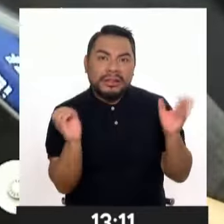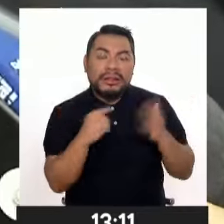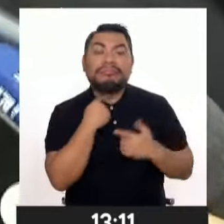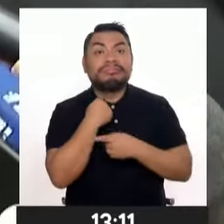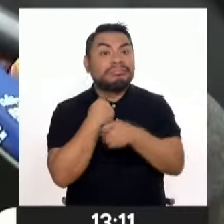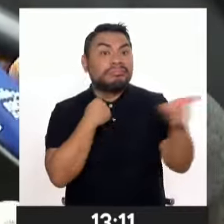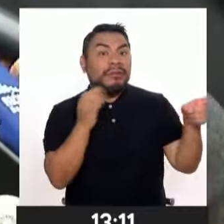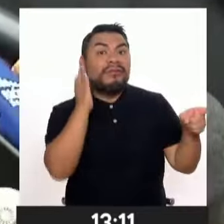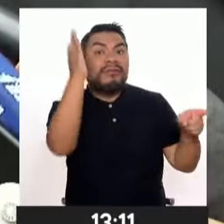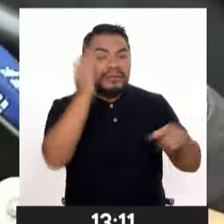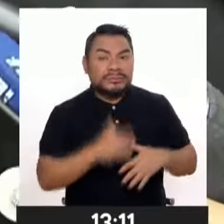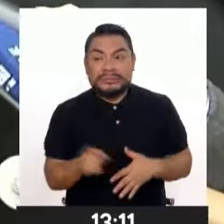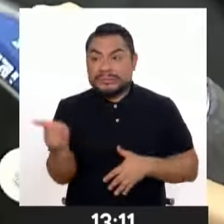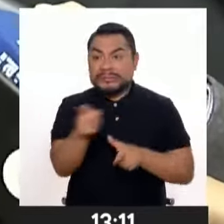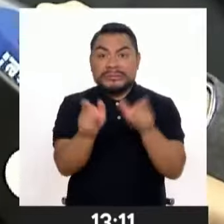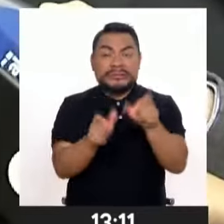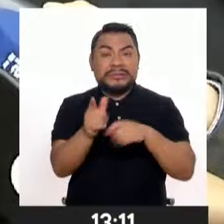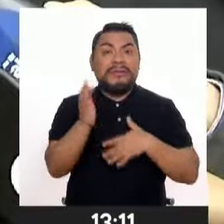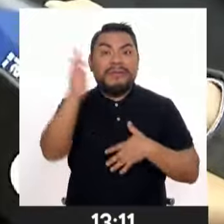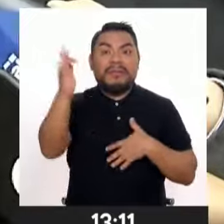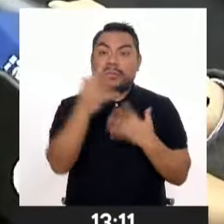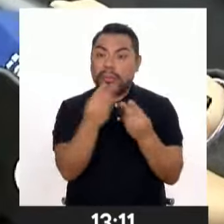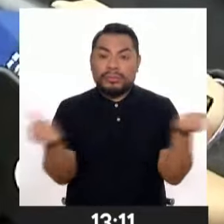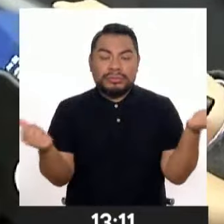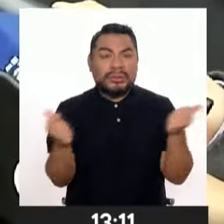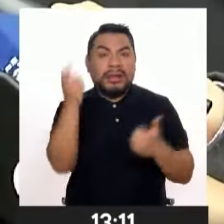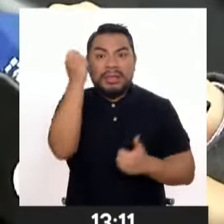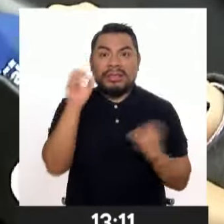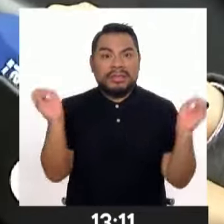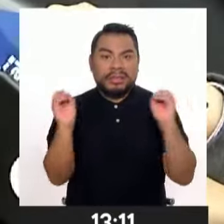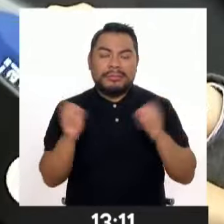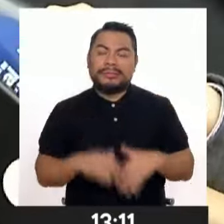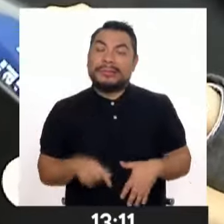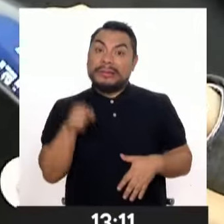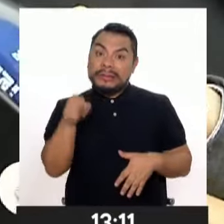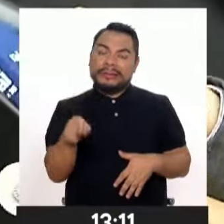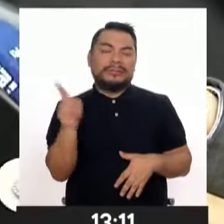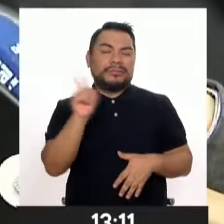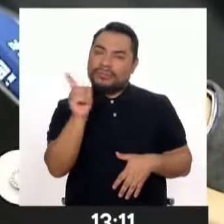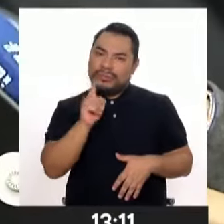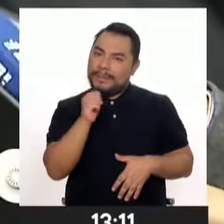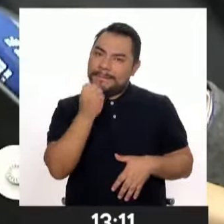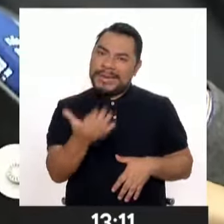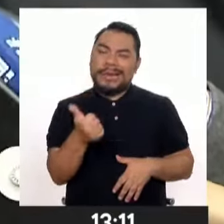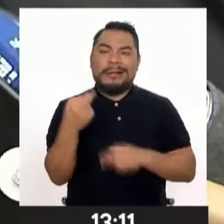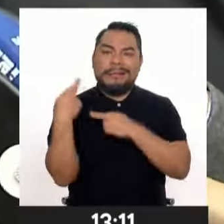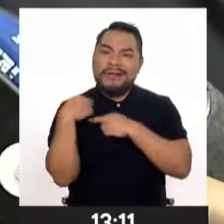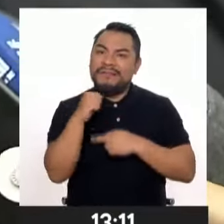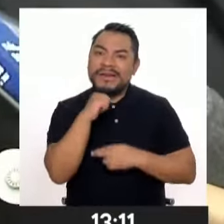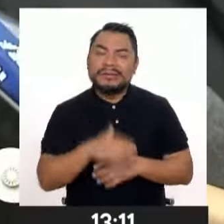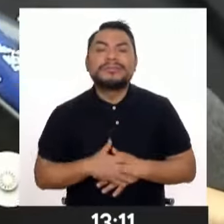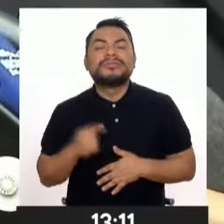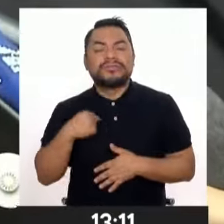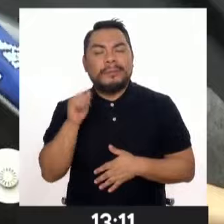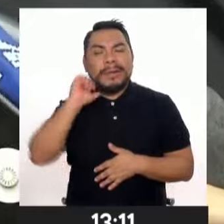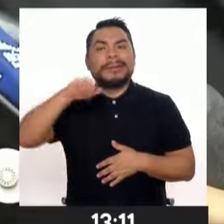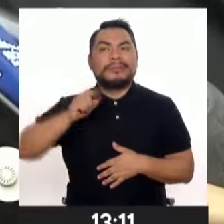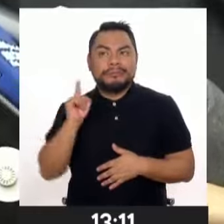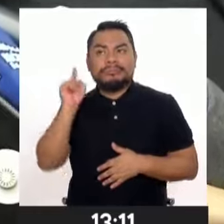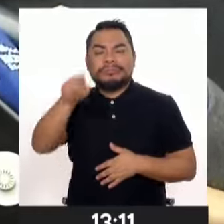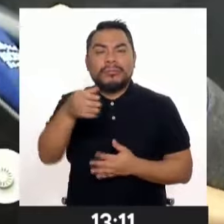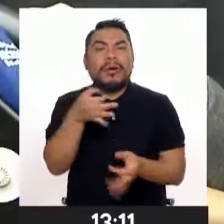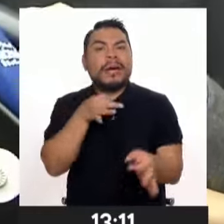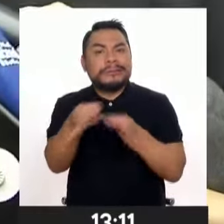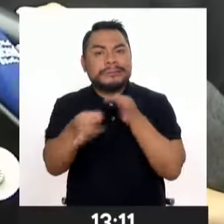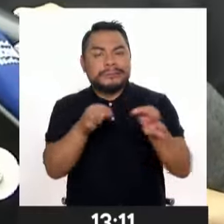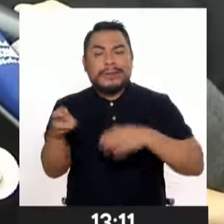ciudadanos. Dejar a los ciudadanos sin pensión no es un acto responsable, y por eso el día de mañana voy a estar sustentando la posición